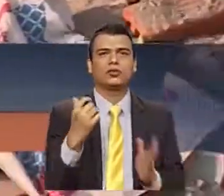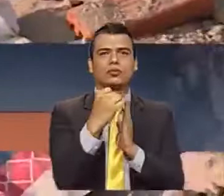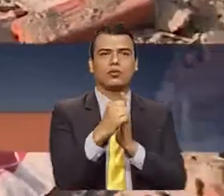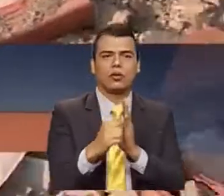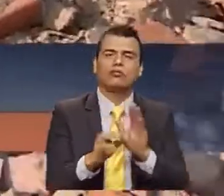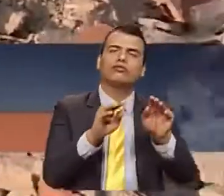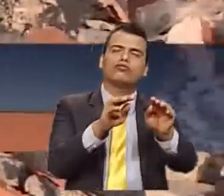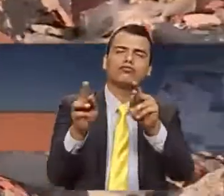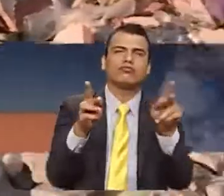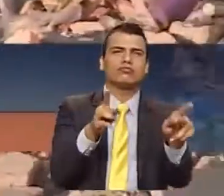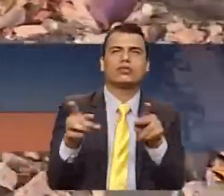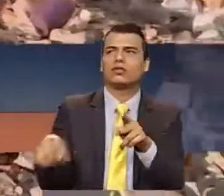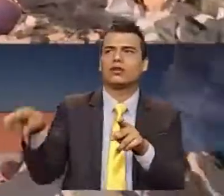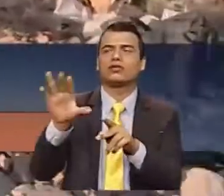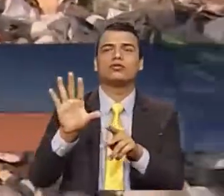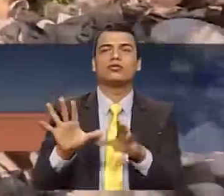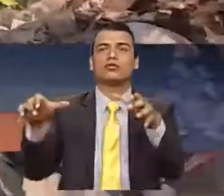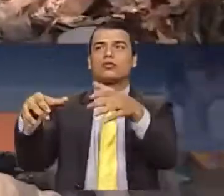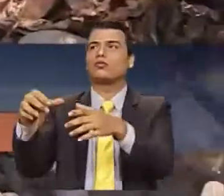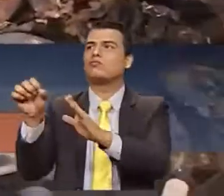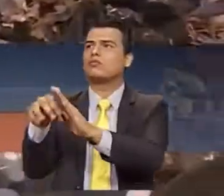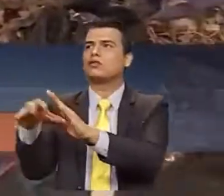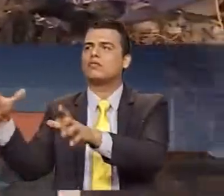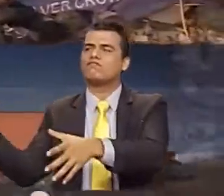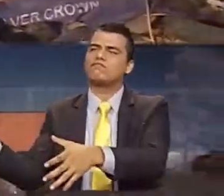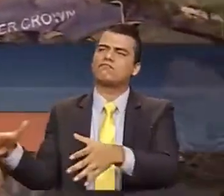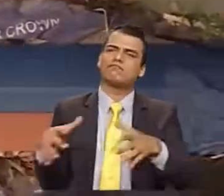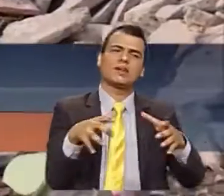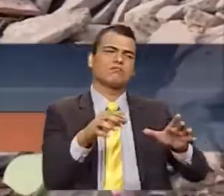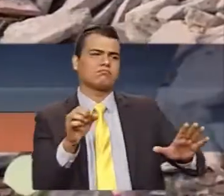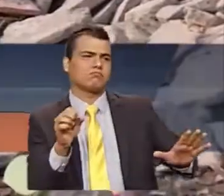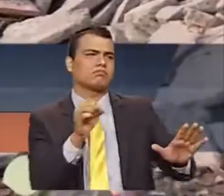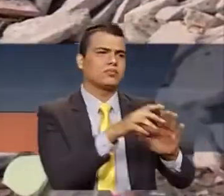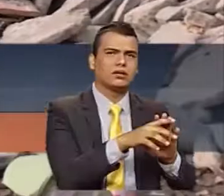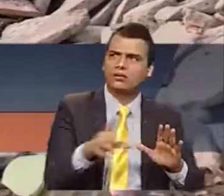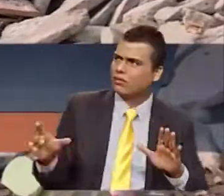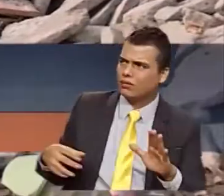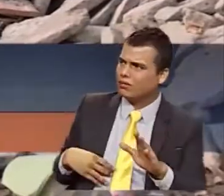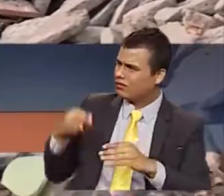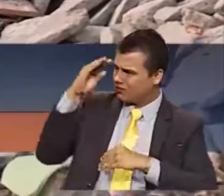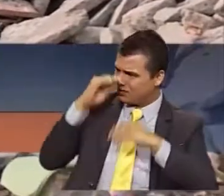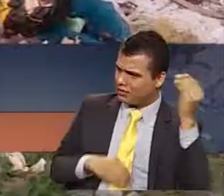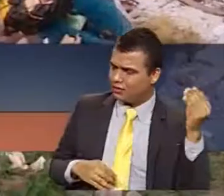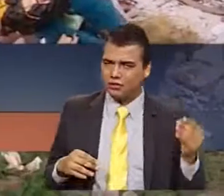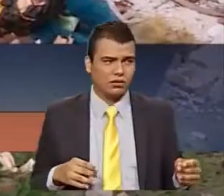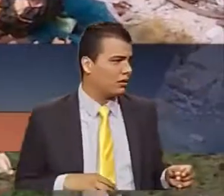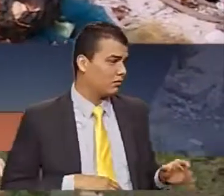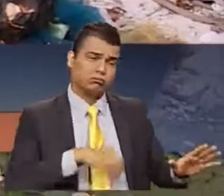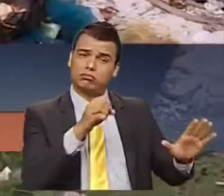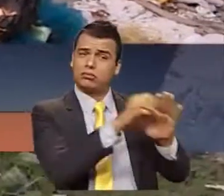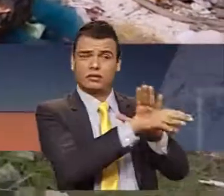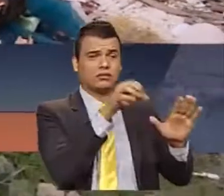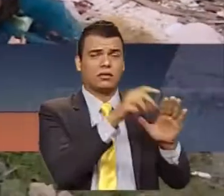resocialización recogiera las basuras del sector y la depositará en el lugar pese a la insistencia de los líderes del barrio tuvieron que soportar los desechos